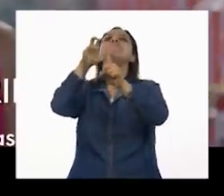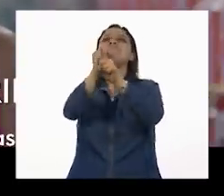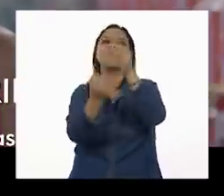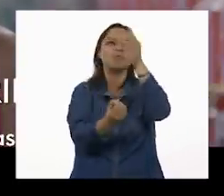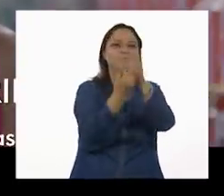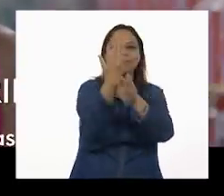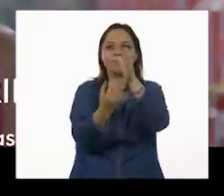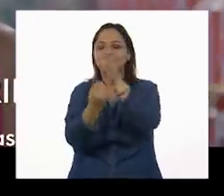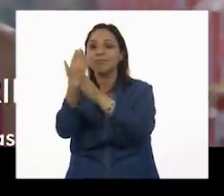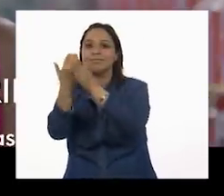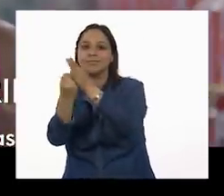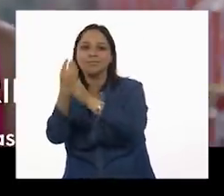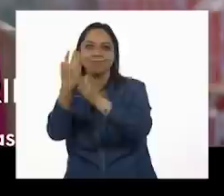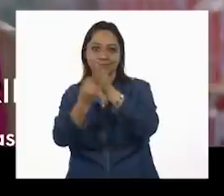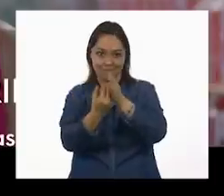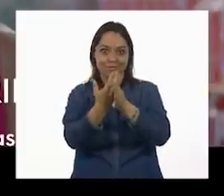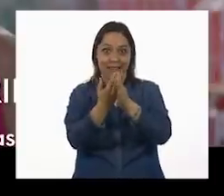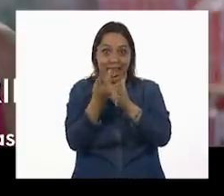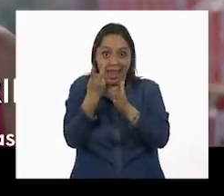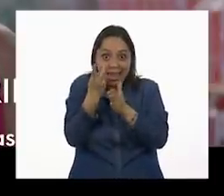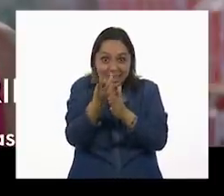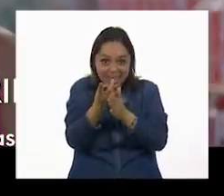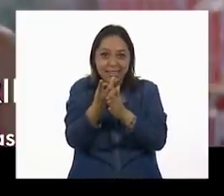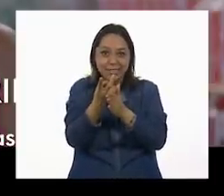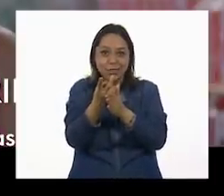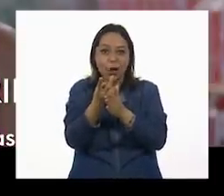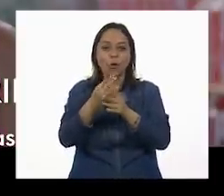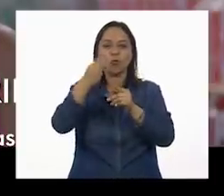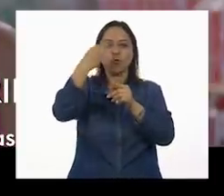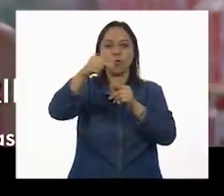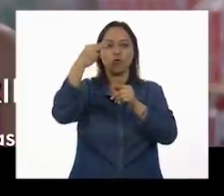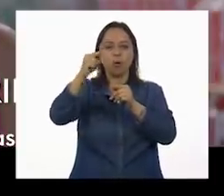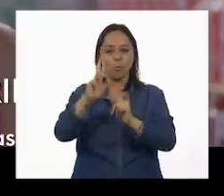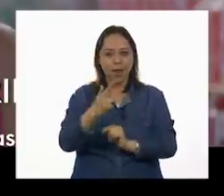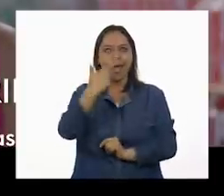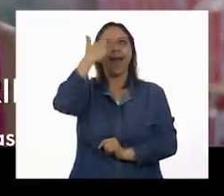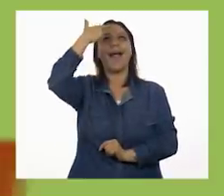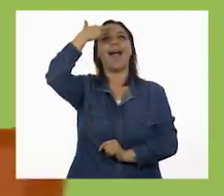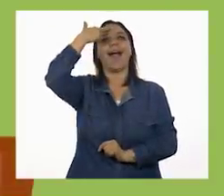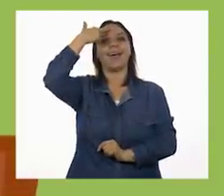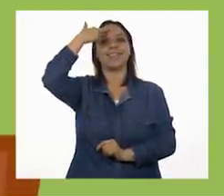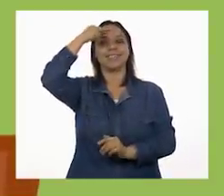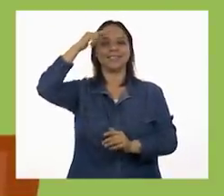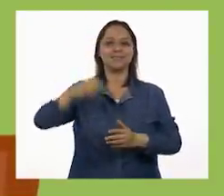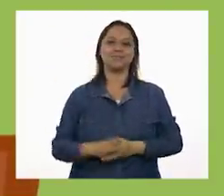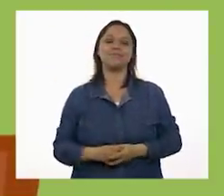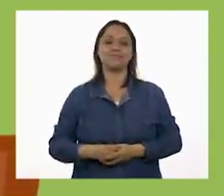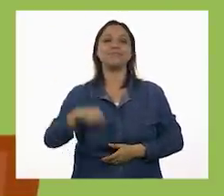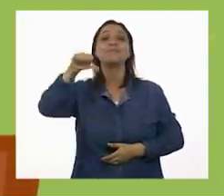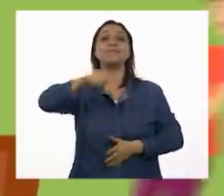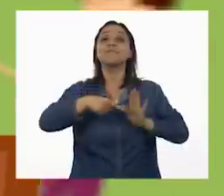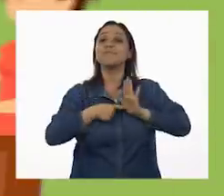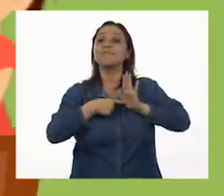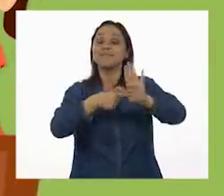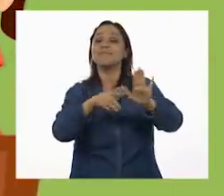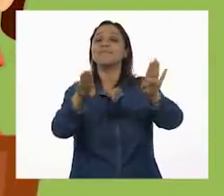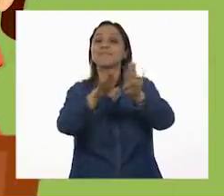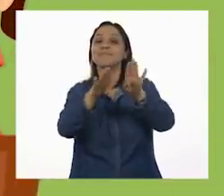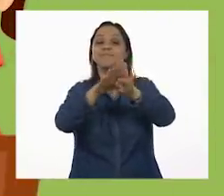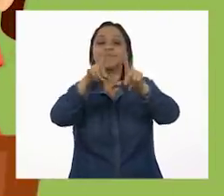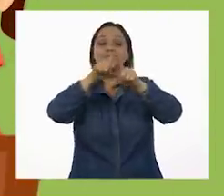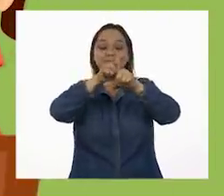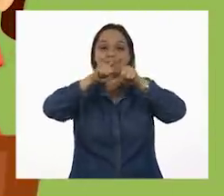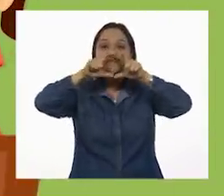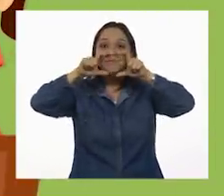crear esperanzas, y sobre todo, dejar tu nombre marcado en la historia. Te enseñaremos cómo armar un cubrebocas